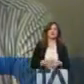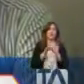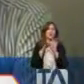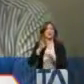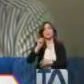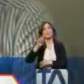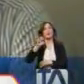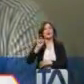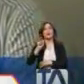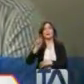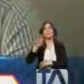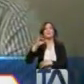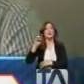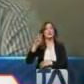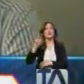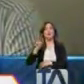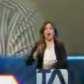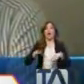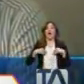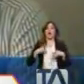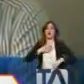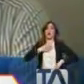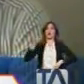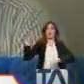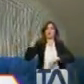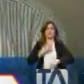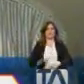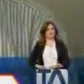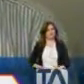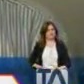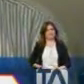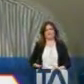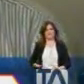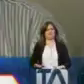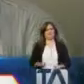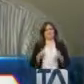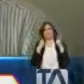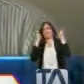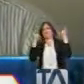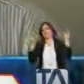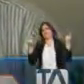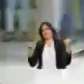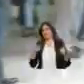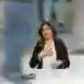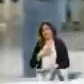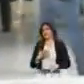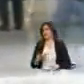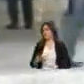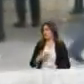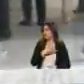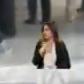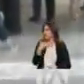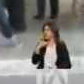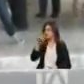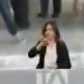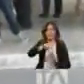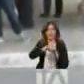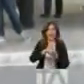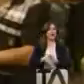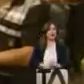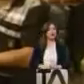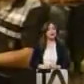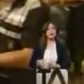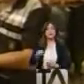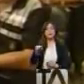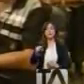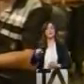María Alejandra Vicuña haya aceptado siquiera la vicepresidencia. Estoy totalmente sorprendido y decepcionado. Aunque algunos aún no se animan a decir que este